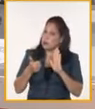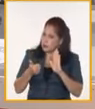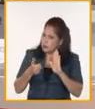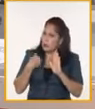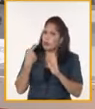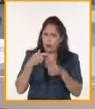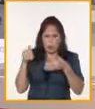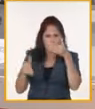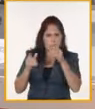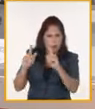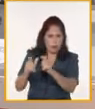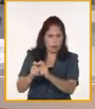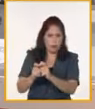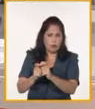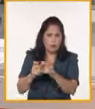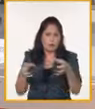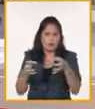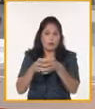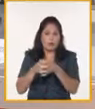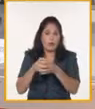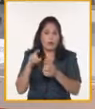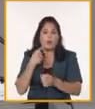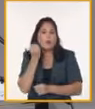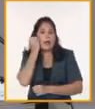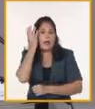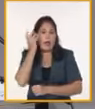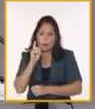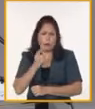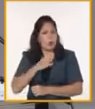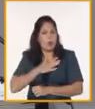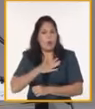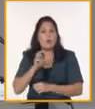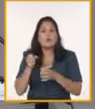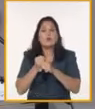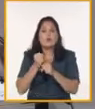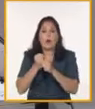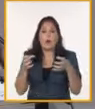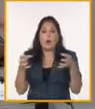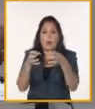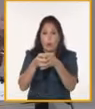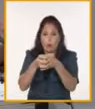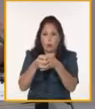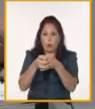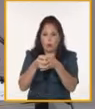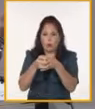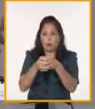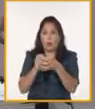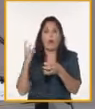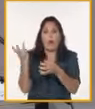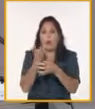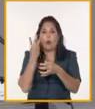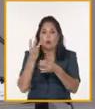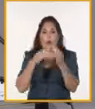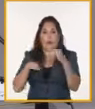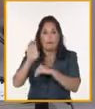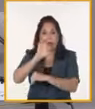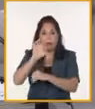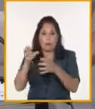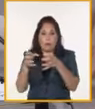participamos ustedes son los creadores es un trabajo realmente usted puede apreciar que eh es un trabajo de